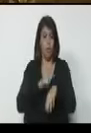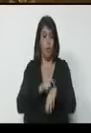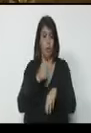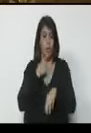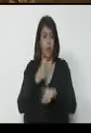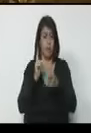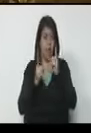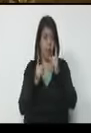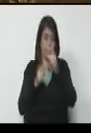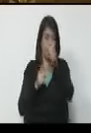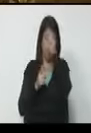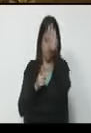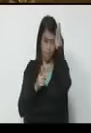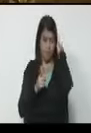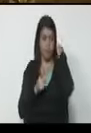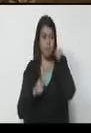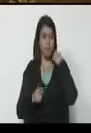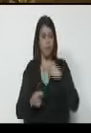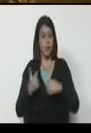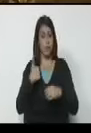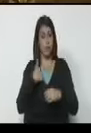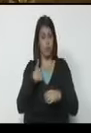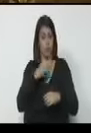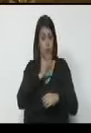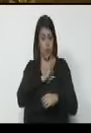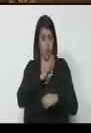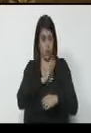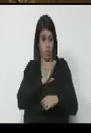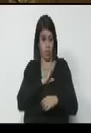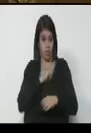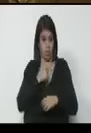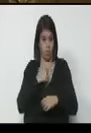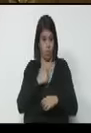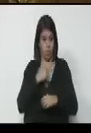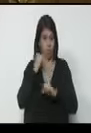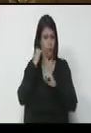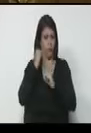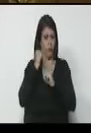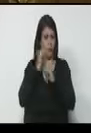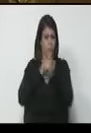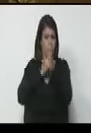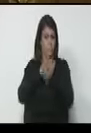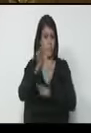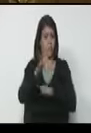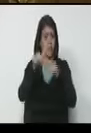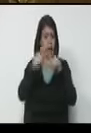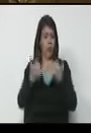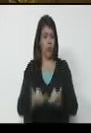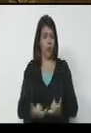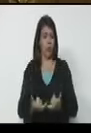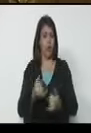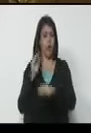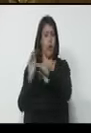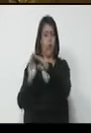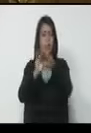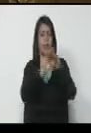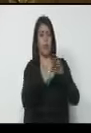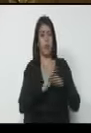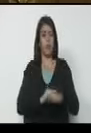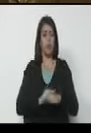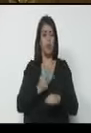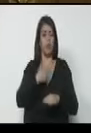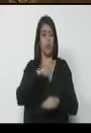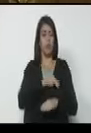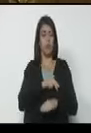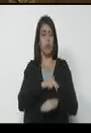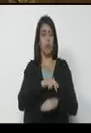a decir algo. Yo personalmente, que soy tan radical, en este momento le haría un llamado a